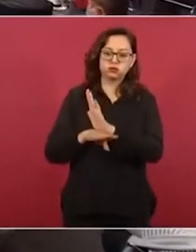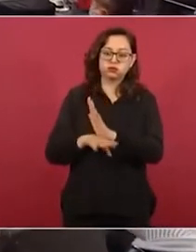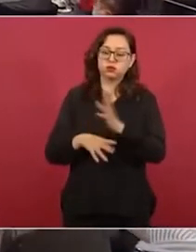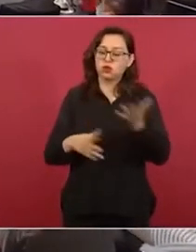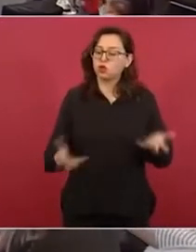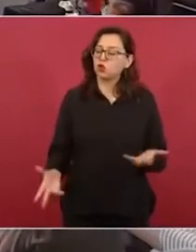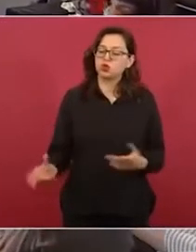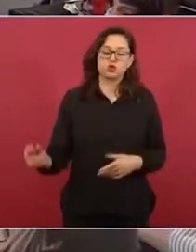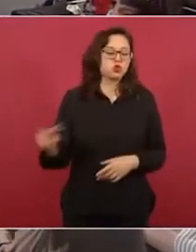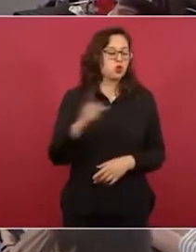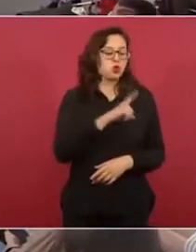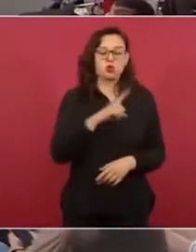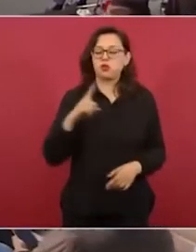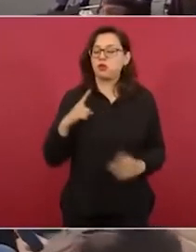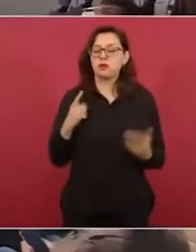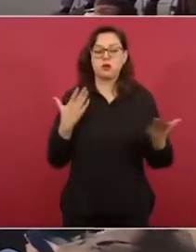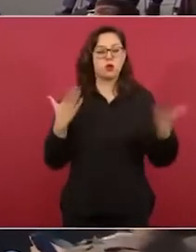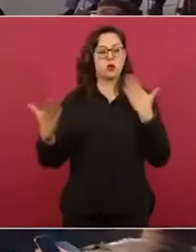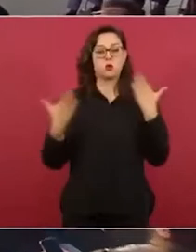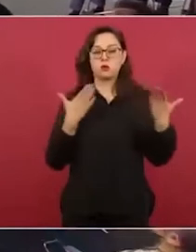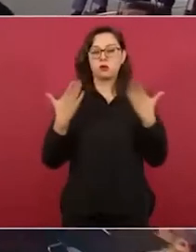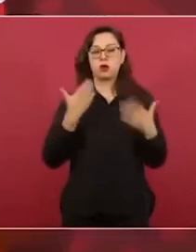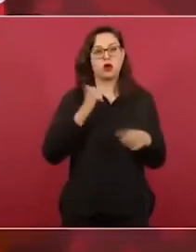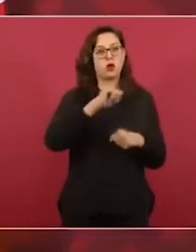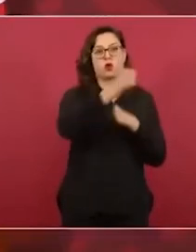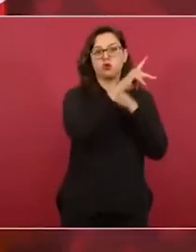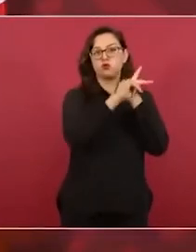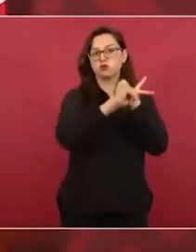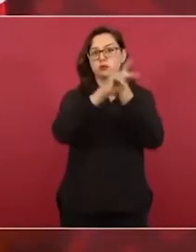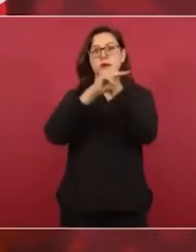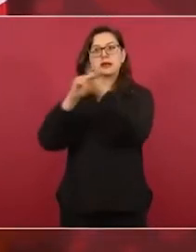comparaciones cuando se trata de aumentos de precio, pero